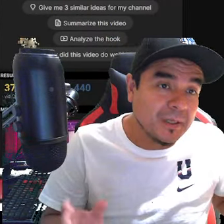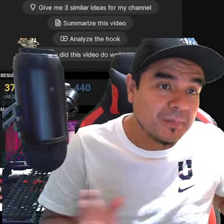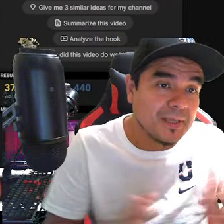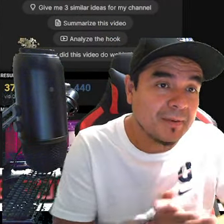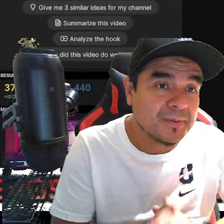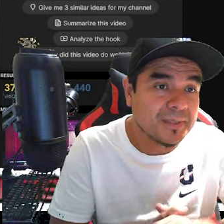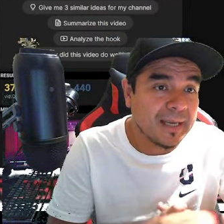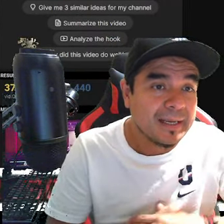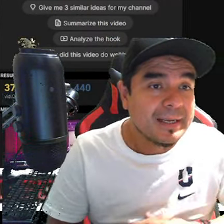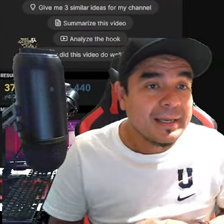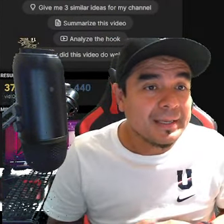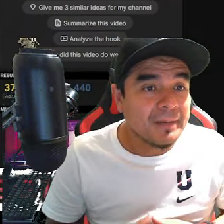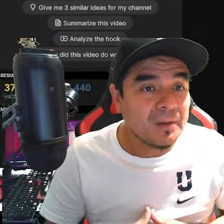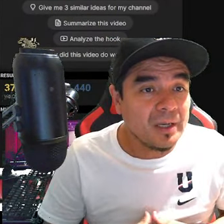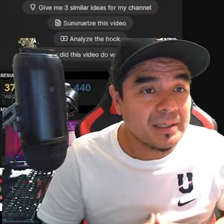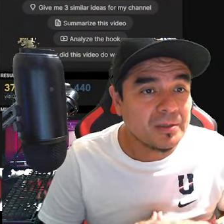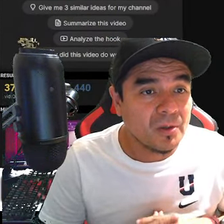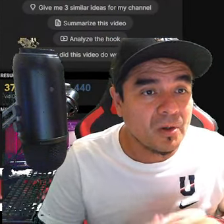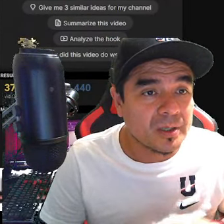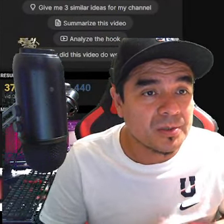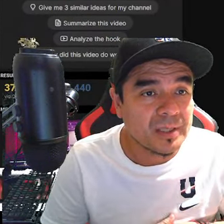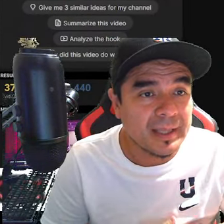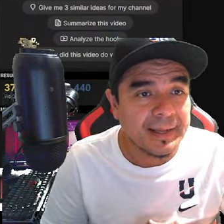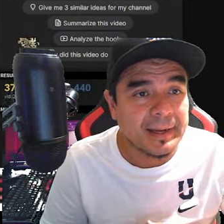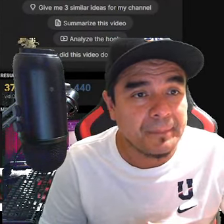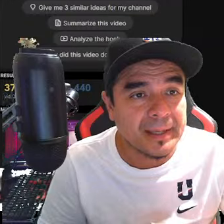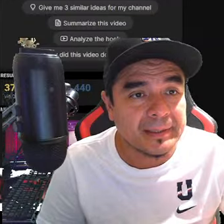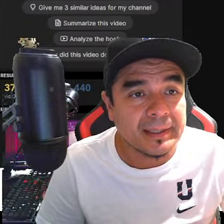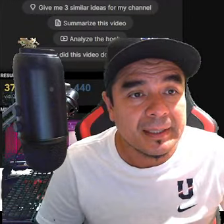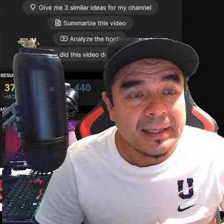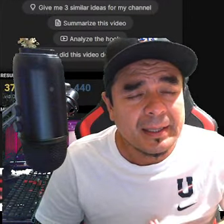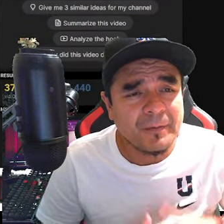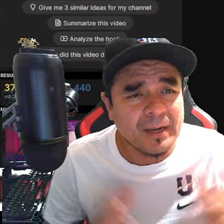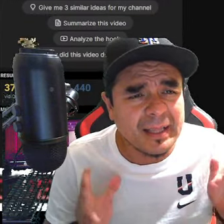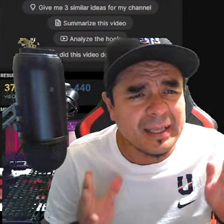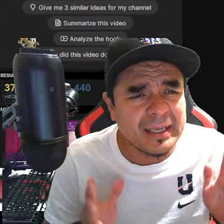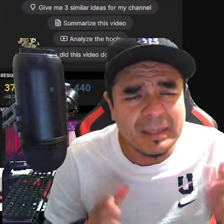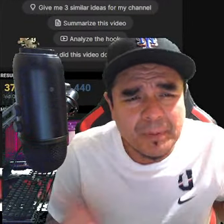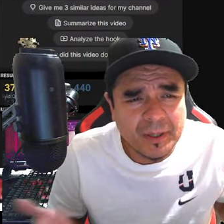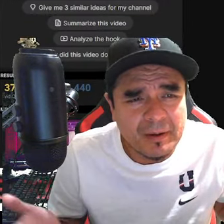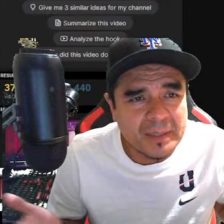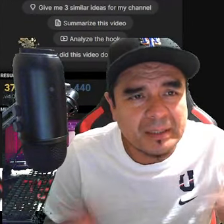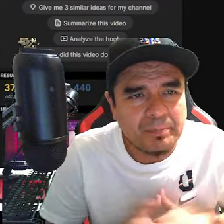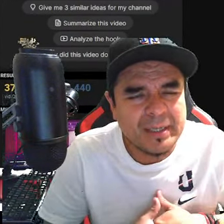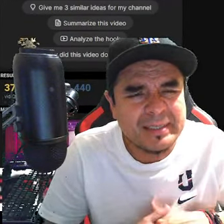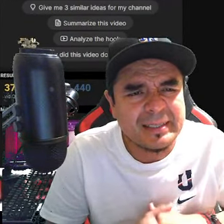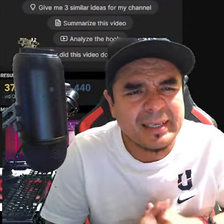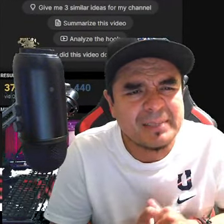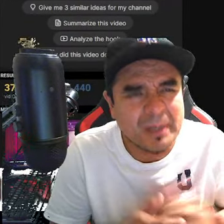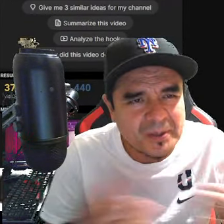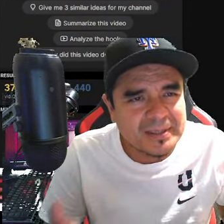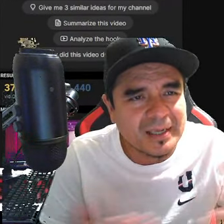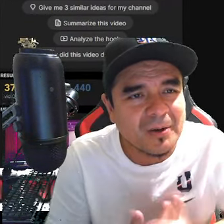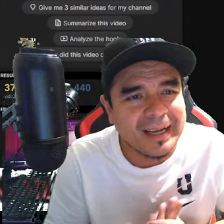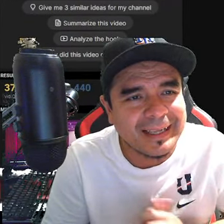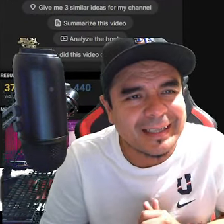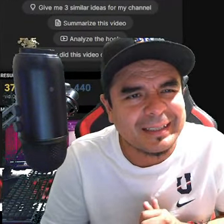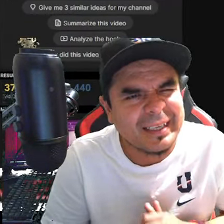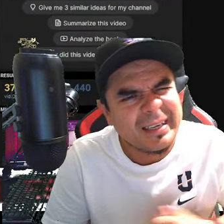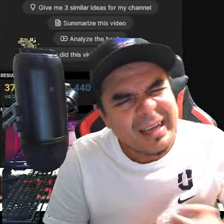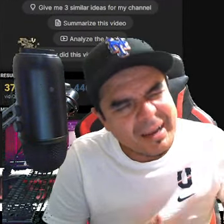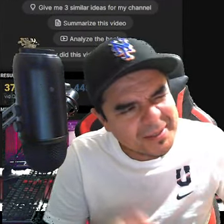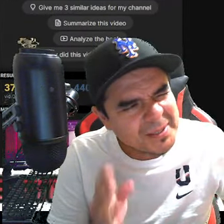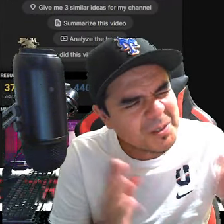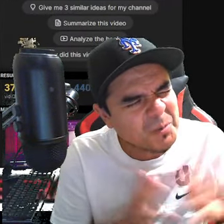pero bueno, pues ahí vamos a estar llevándoles todo lo que suceda en la parte de afuera del INE, porque obviamente pues es mejor estar con la